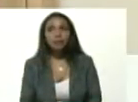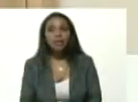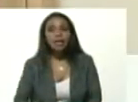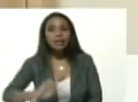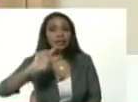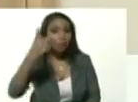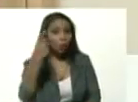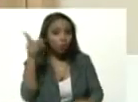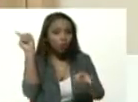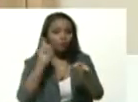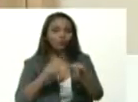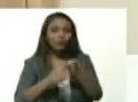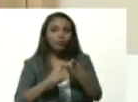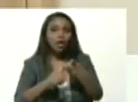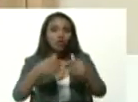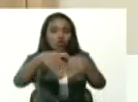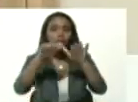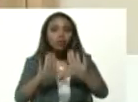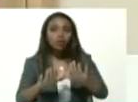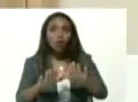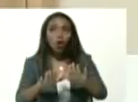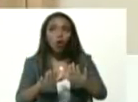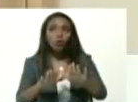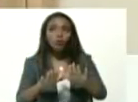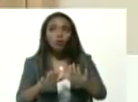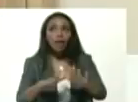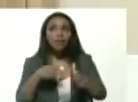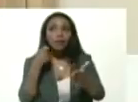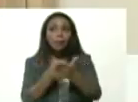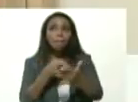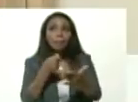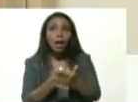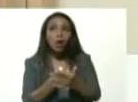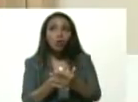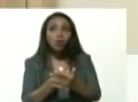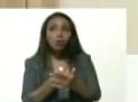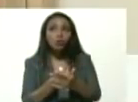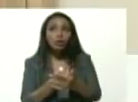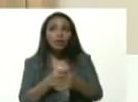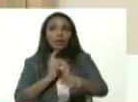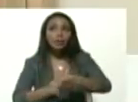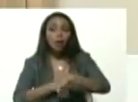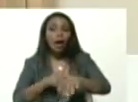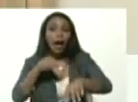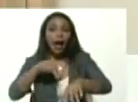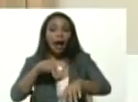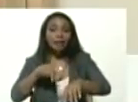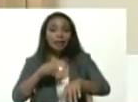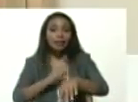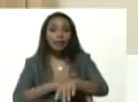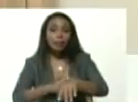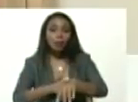Segundo, la suspensión y moratoria de pago durante esta prórroga.